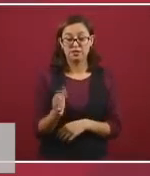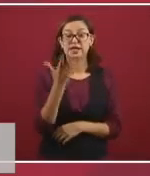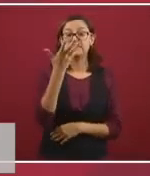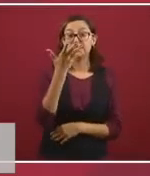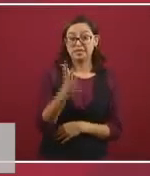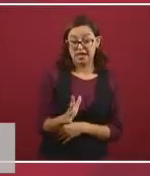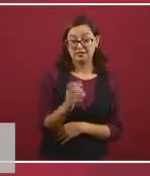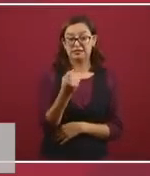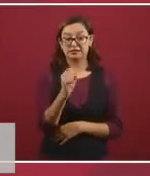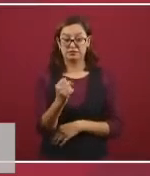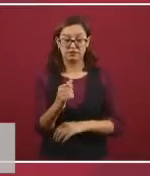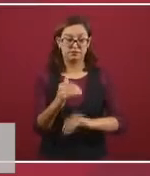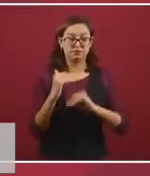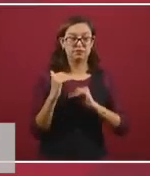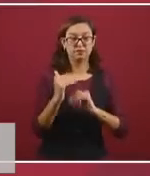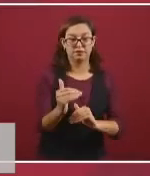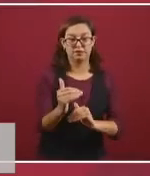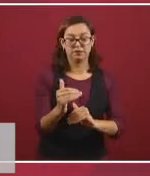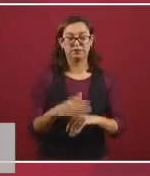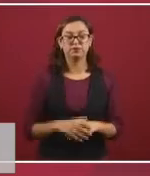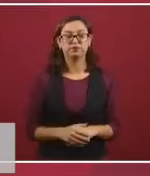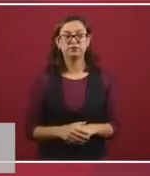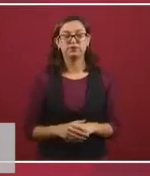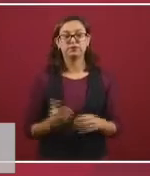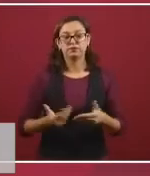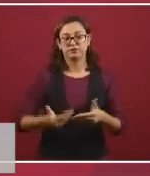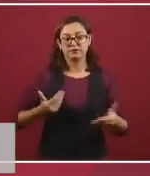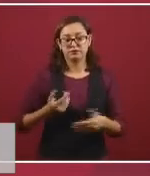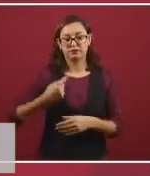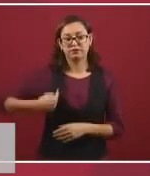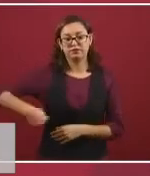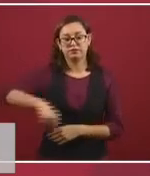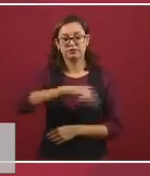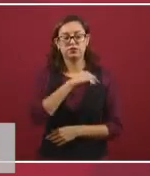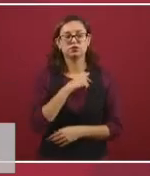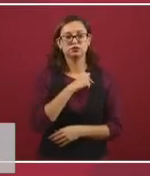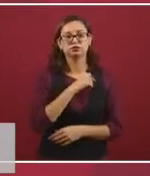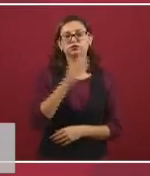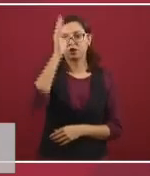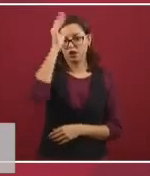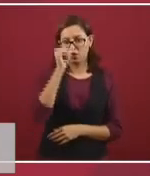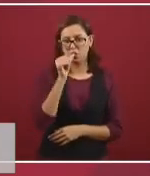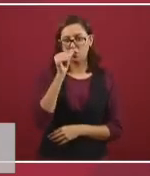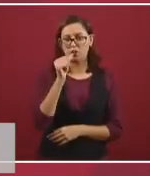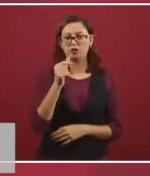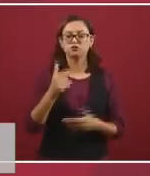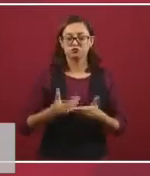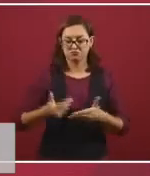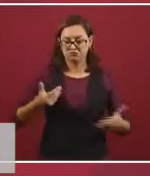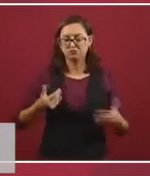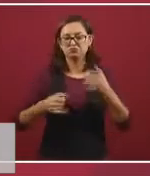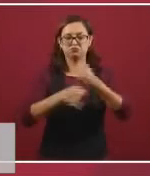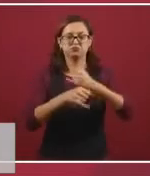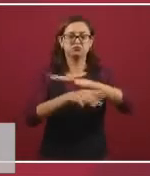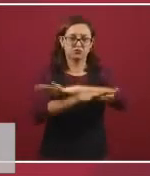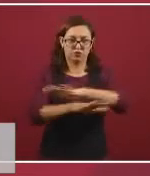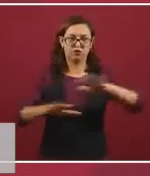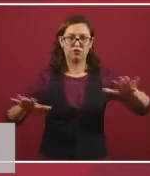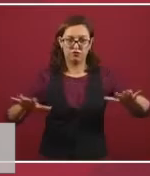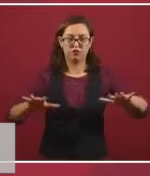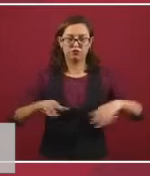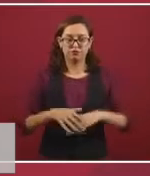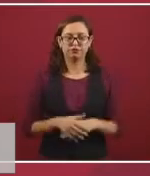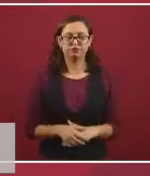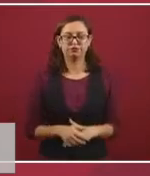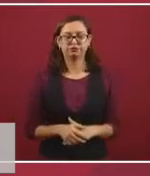Relaciones Exteriores, Marcelo Ebrard, y todo el grupo que tiene participación directa para cumplir con este acuerdo, partiendo de atacar las causas y respetando